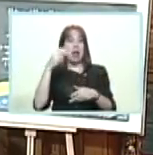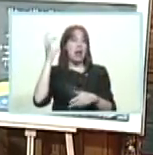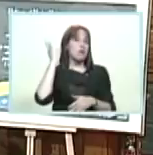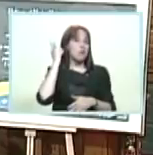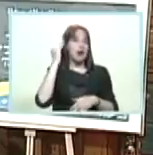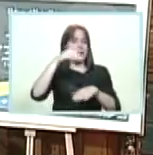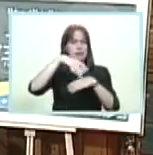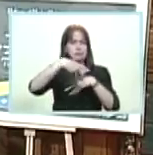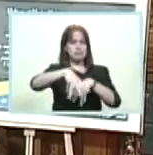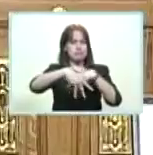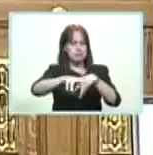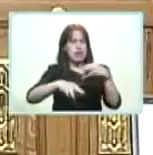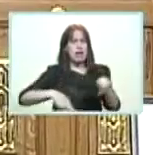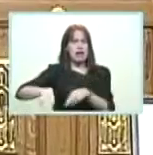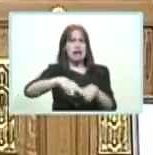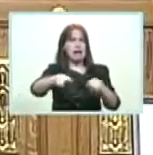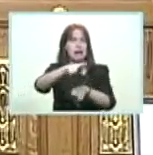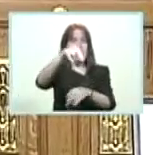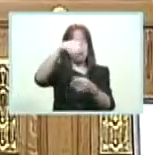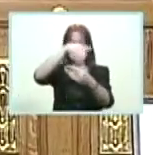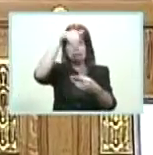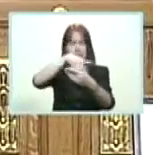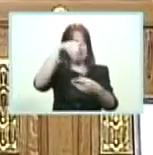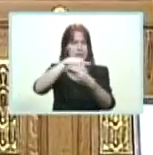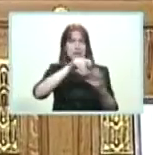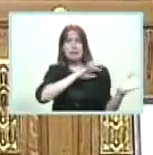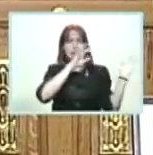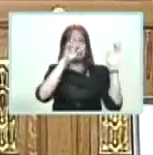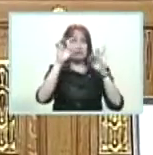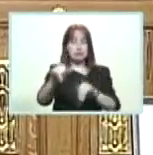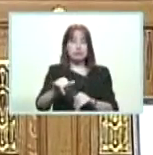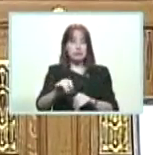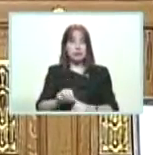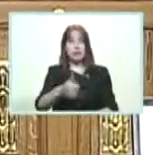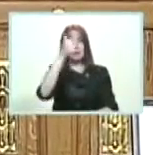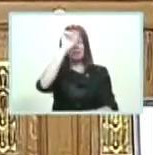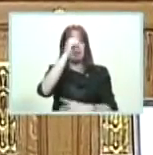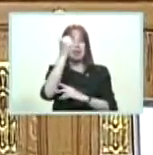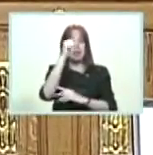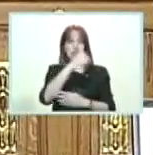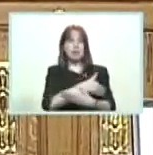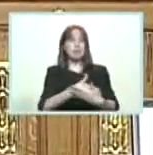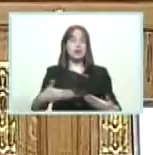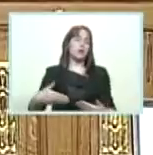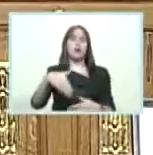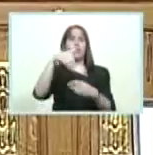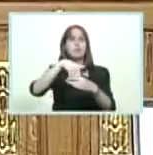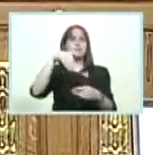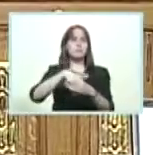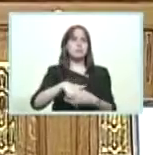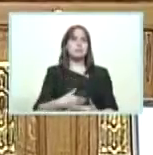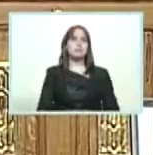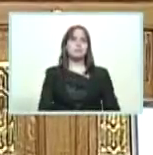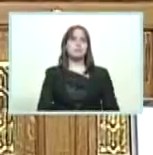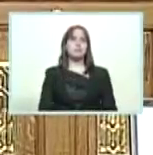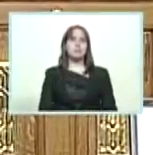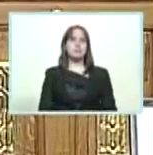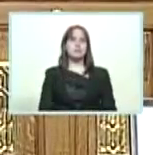y a votar y a votar. Hubieran votado más de 10 millones si no hubieran aparecido estos grupos violentos.